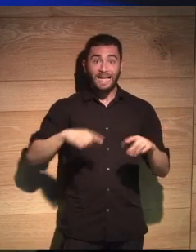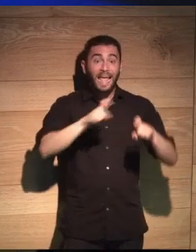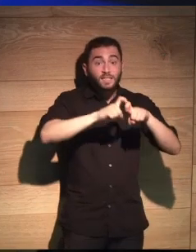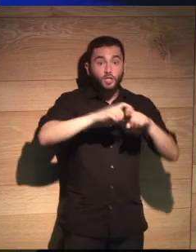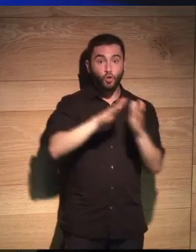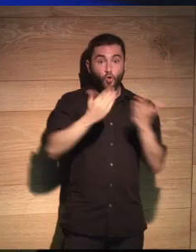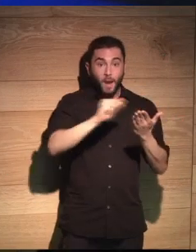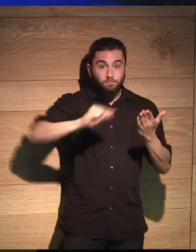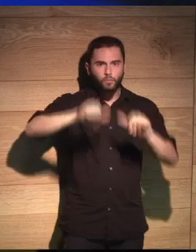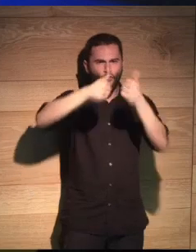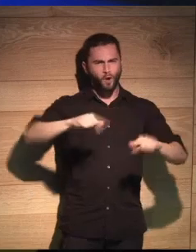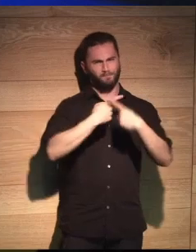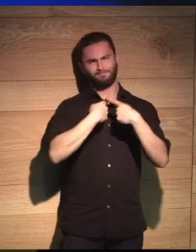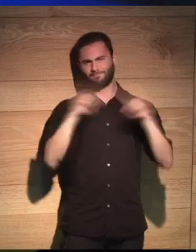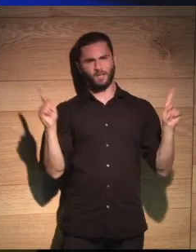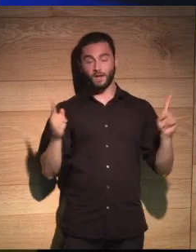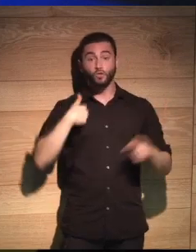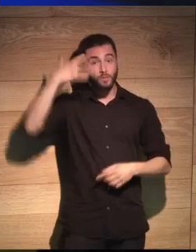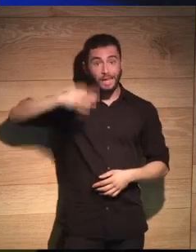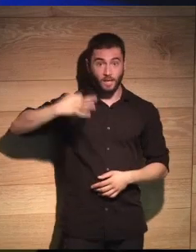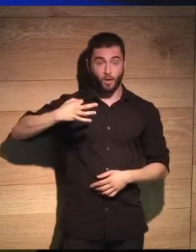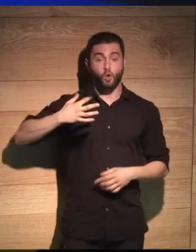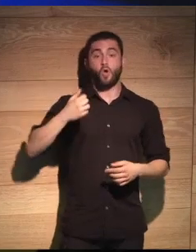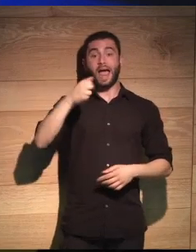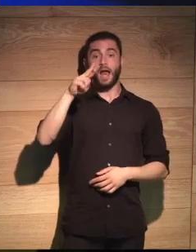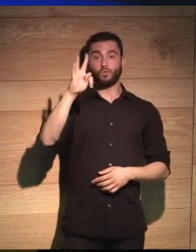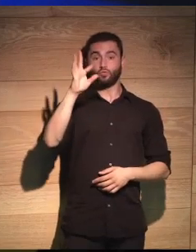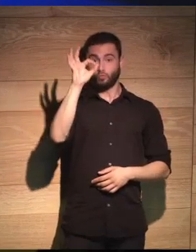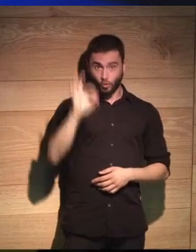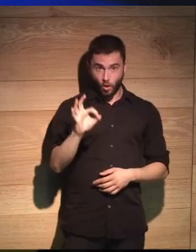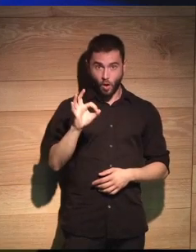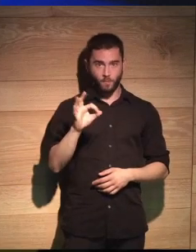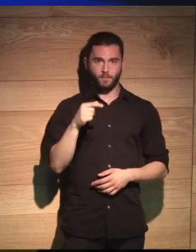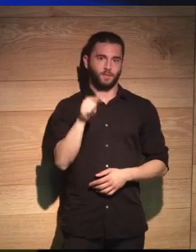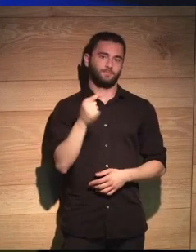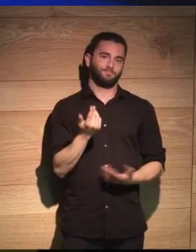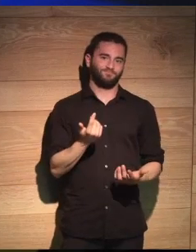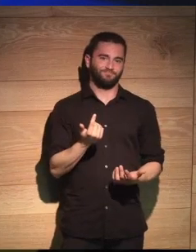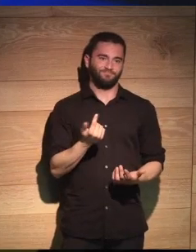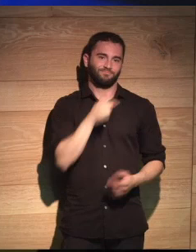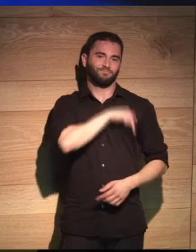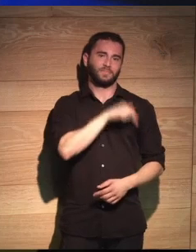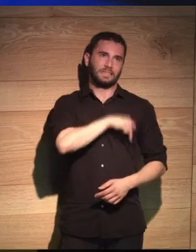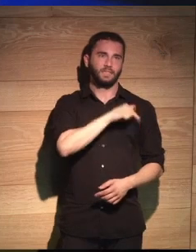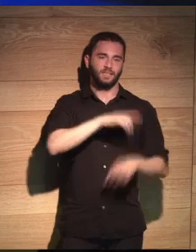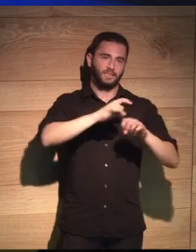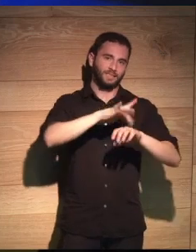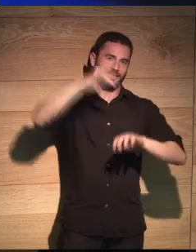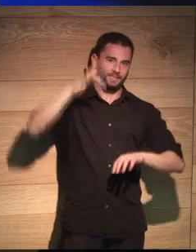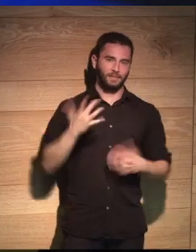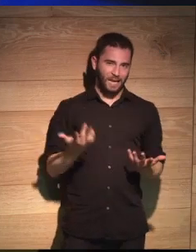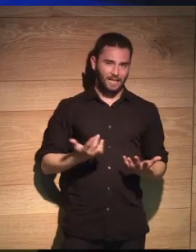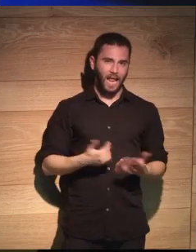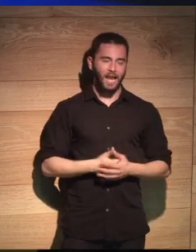completamente diferente, porque yo creo que Arturo Barea es un sentimental. O sea, no es